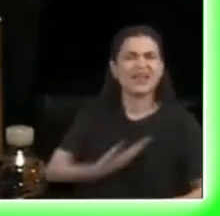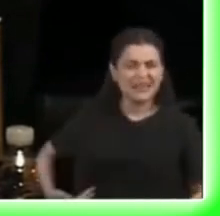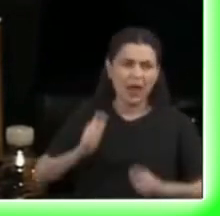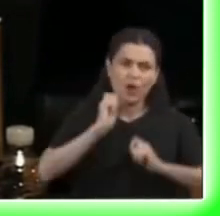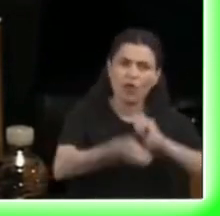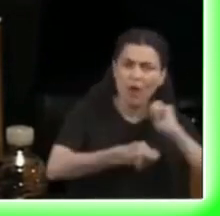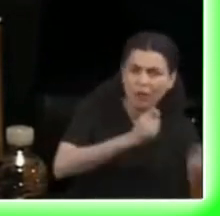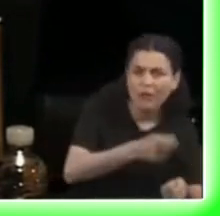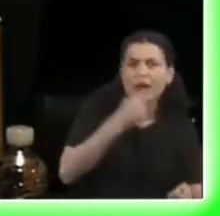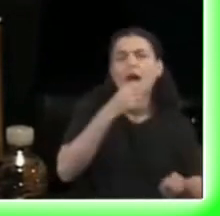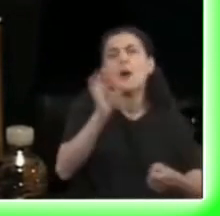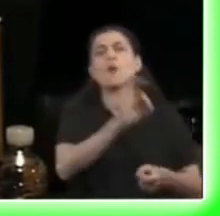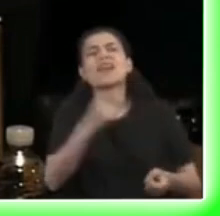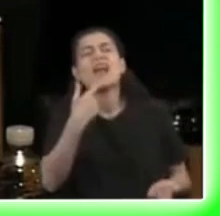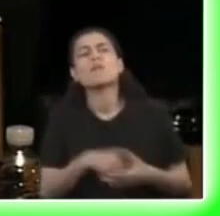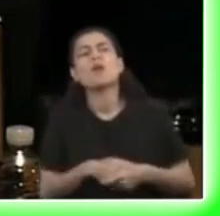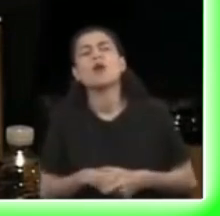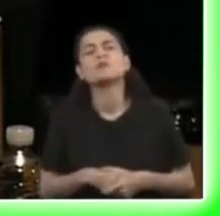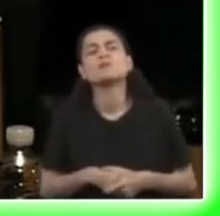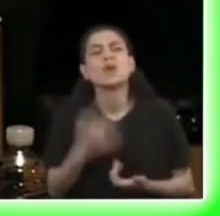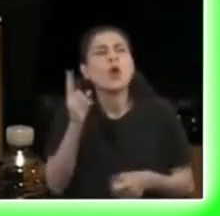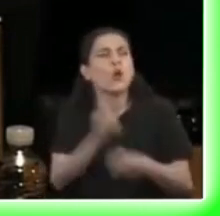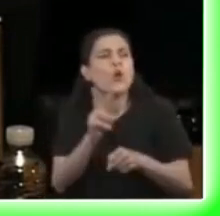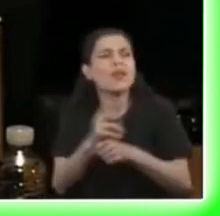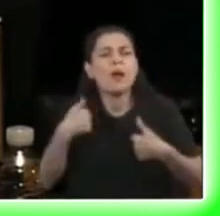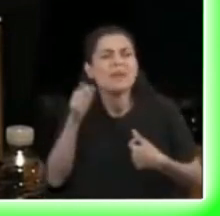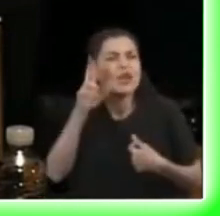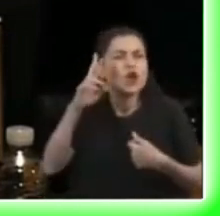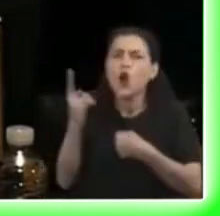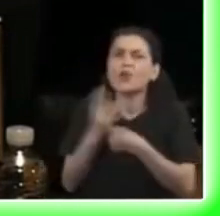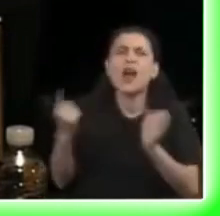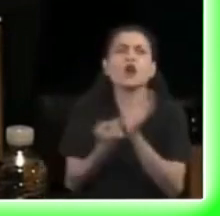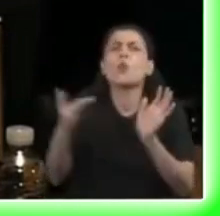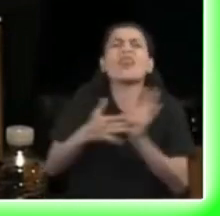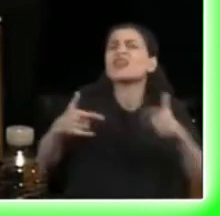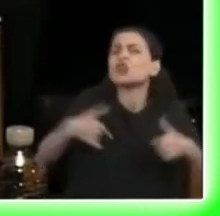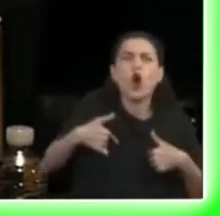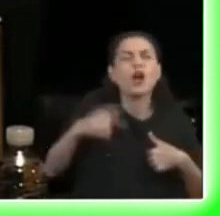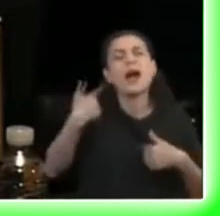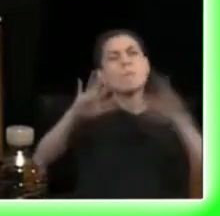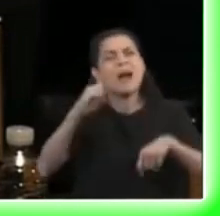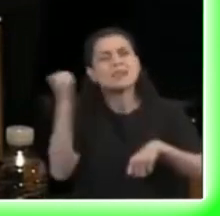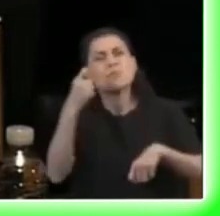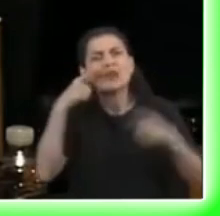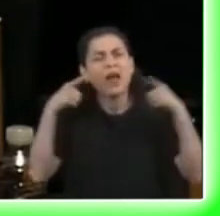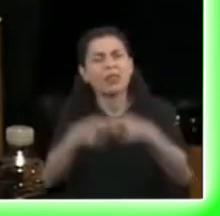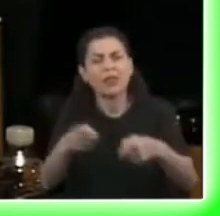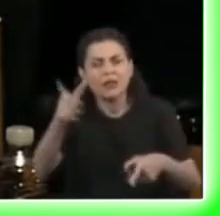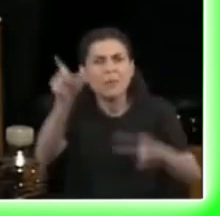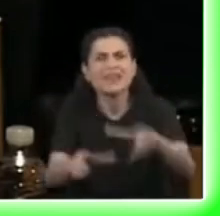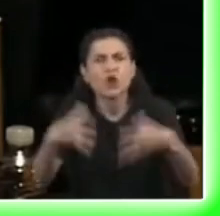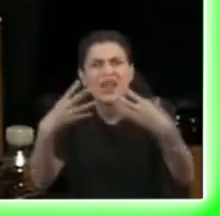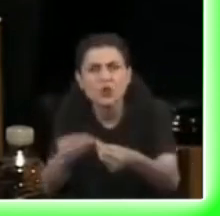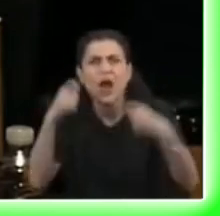con uñas y dientes el statu quo en lugar de defender los intereses de la población, que es la que realmente llega y